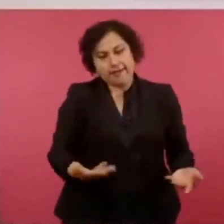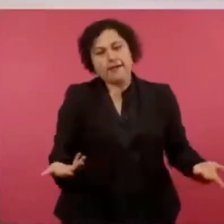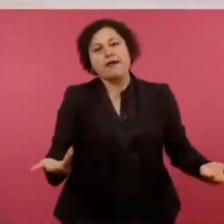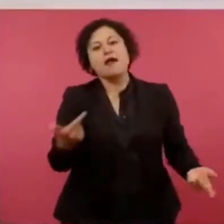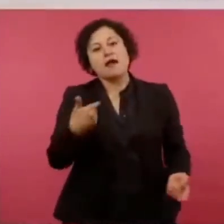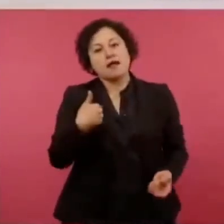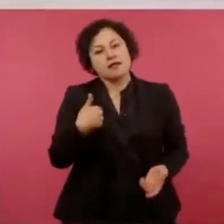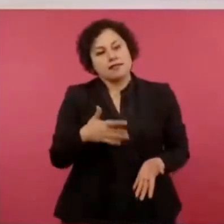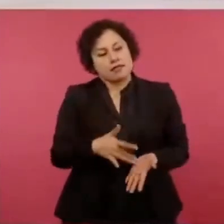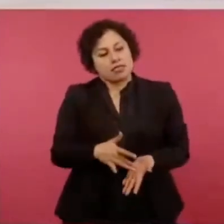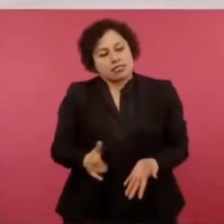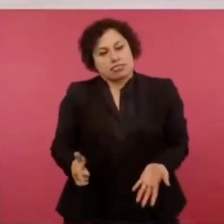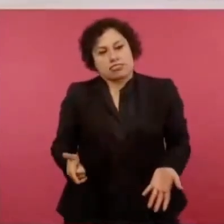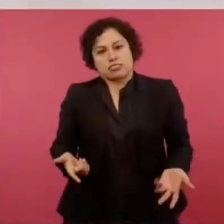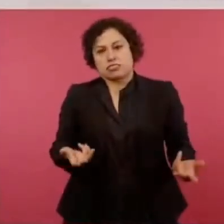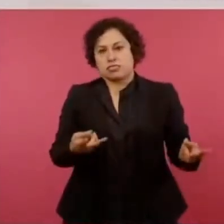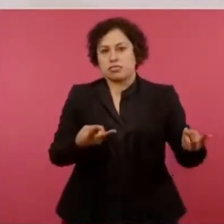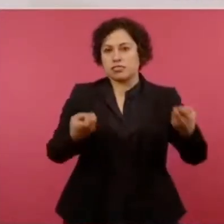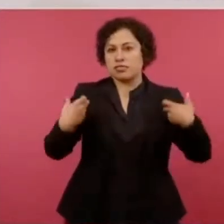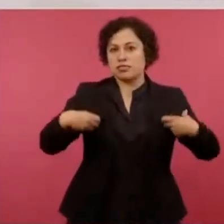tranza no avanza,